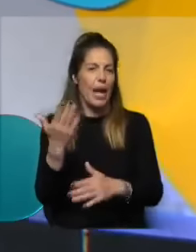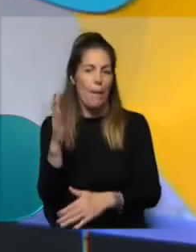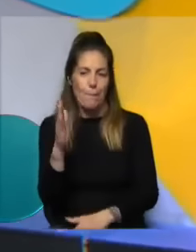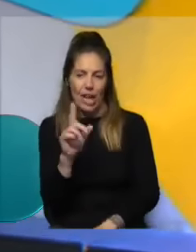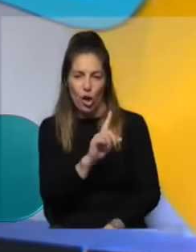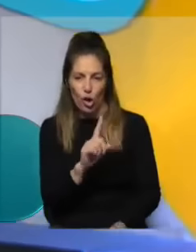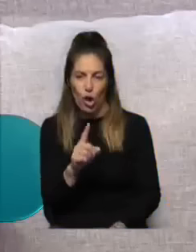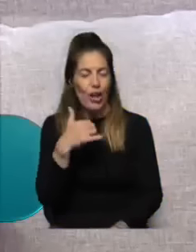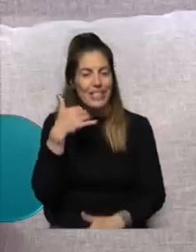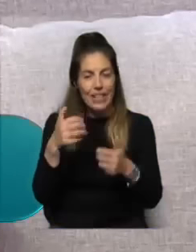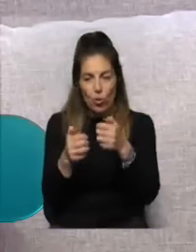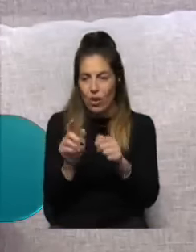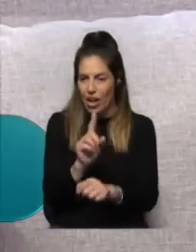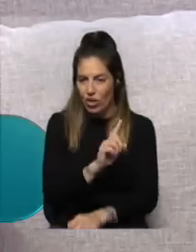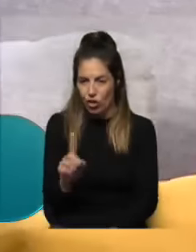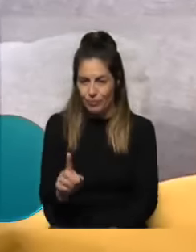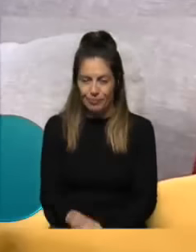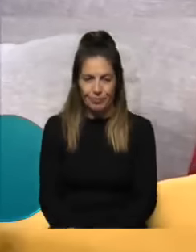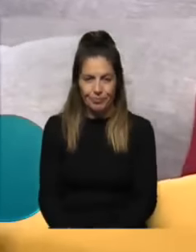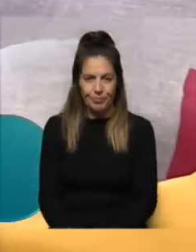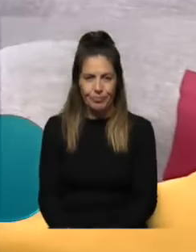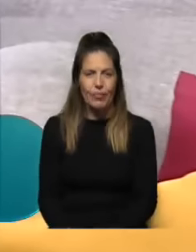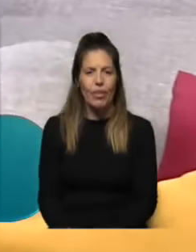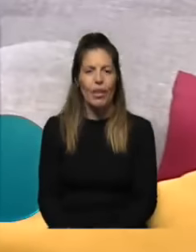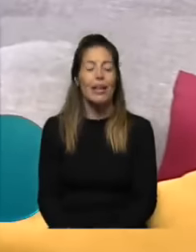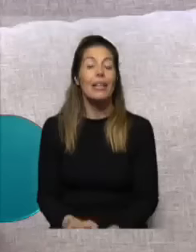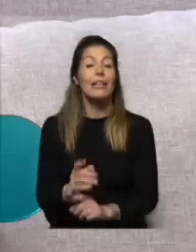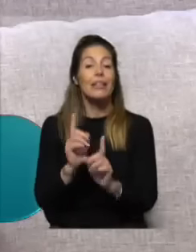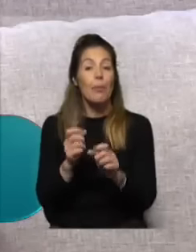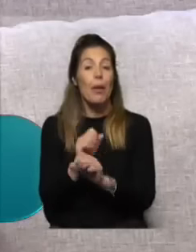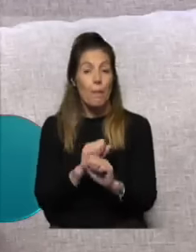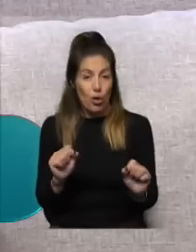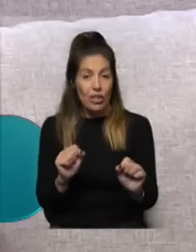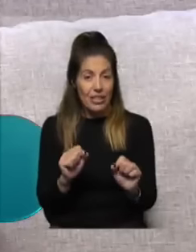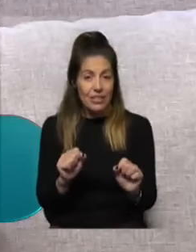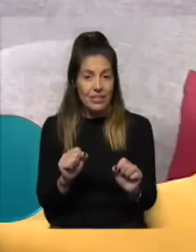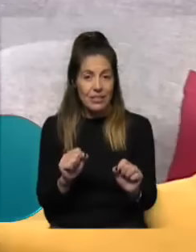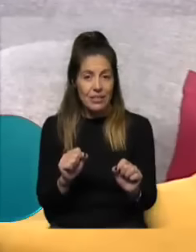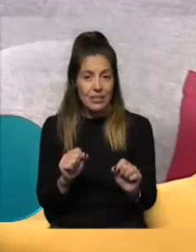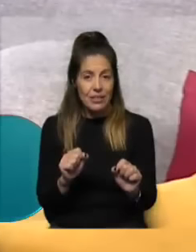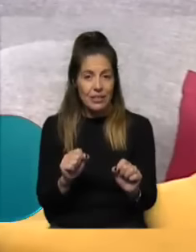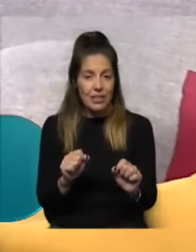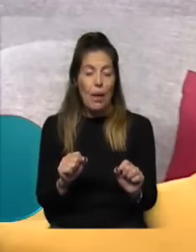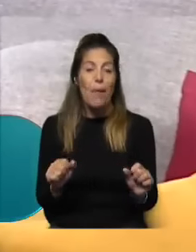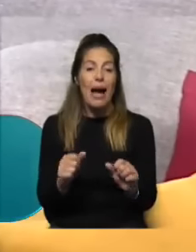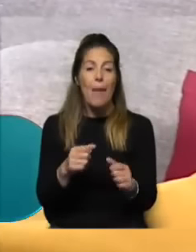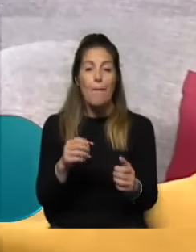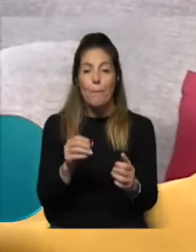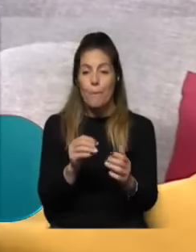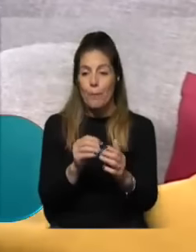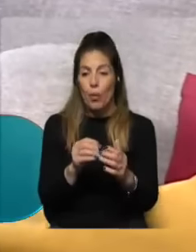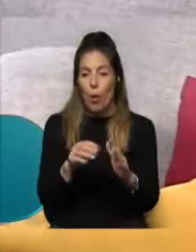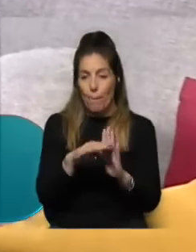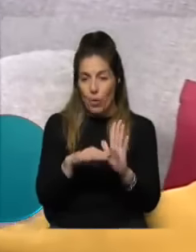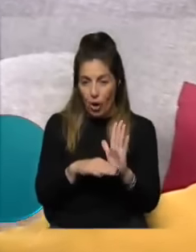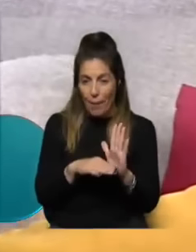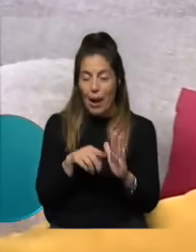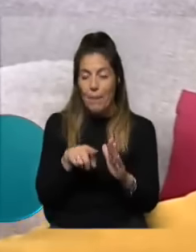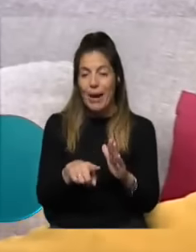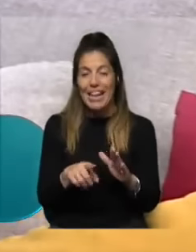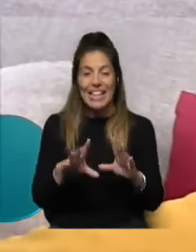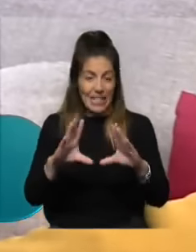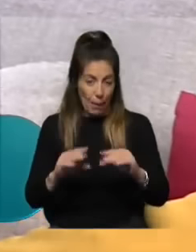No, programar para pantallas. Que se te apague la tele. Porque si queda prendida, es verdad que dormís distinto. Sí. Si queda prendida la tele. Sí. Ahí ioniza el aire de